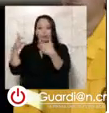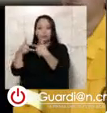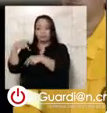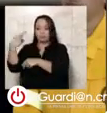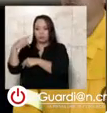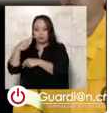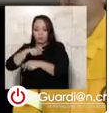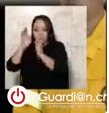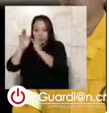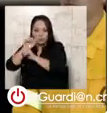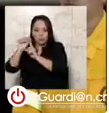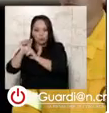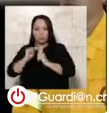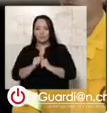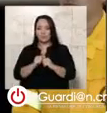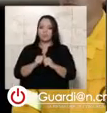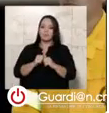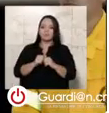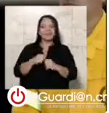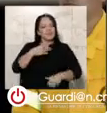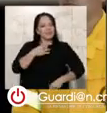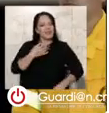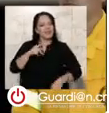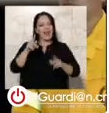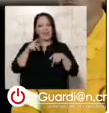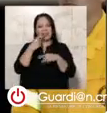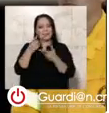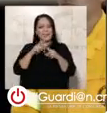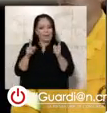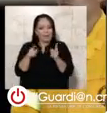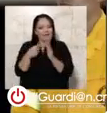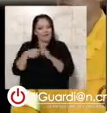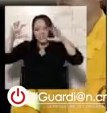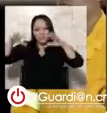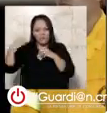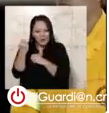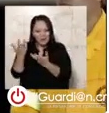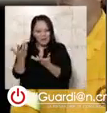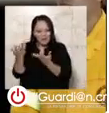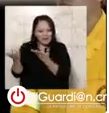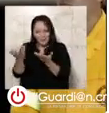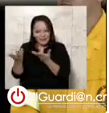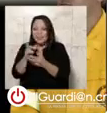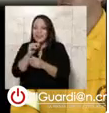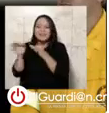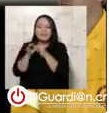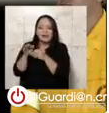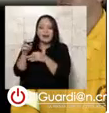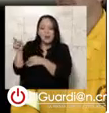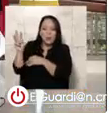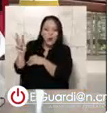entrarle. Entonces la gente dice, hay una contradicción. No necesariamente. ¿Quién explica eso? ¿Don Werner o